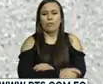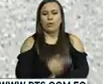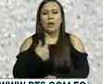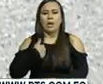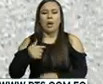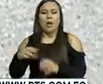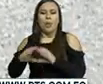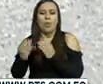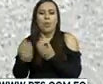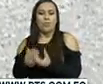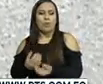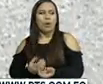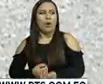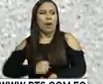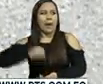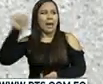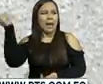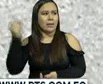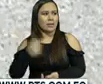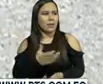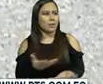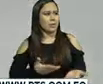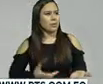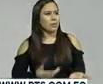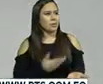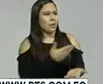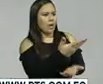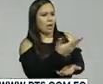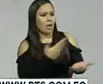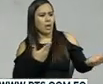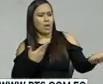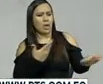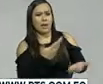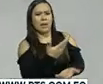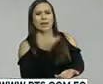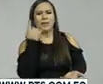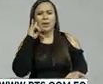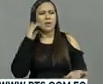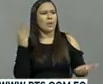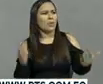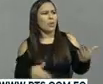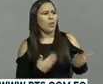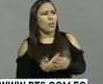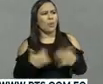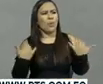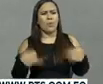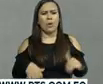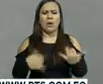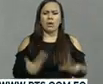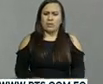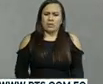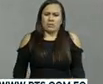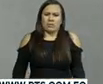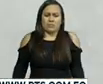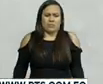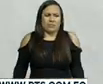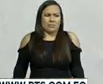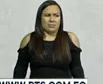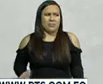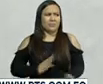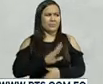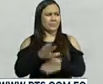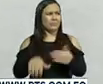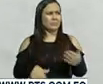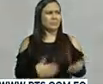le ganó también dice que mía le ha dado un pelotazo jugando y la que haya la chica y de ahí comenzó el coraje o no sabe si es porque